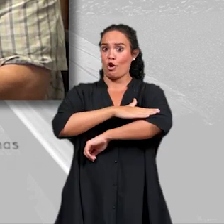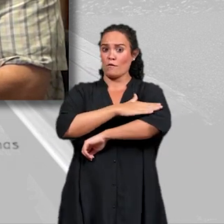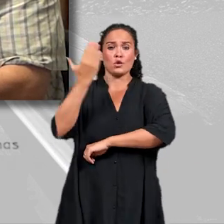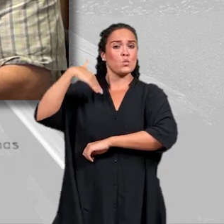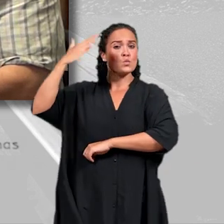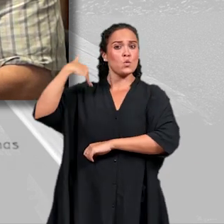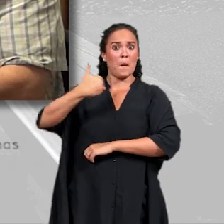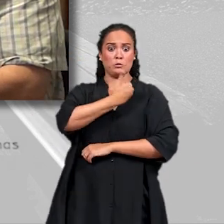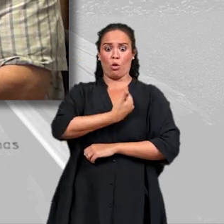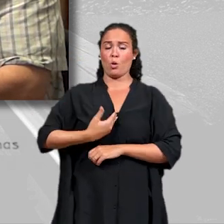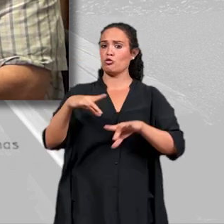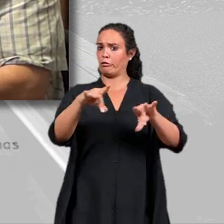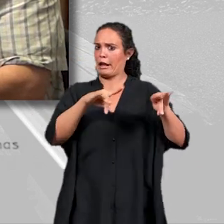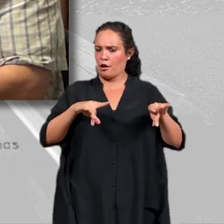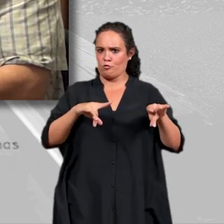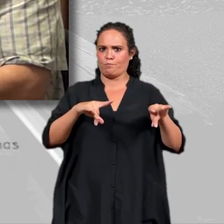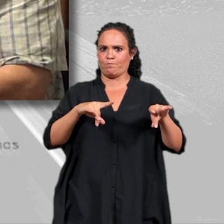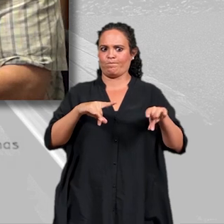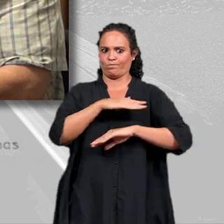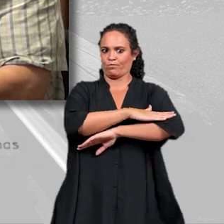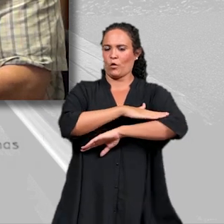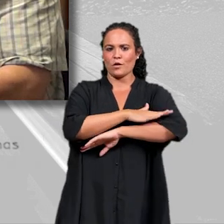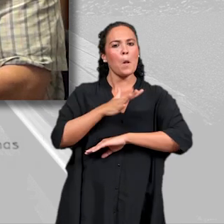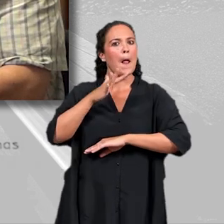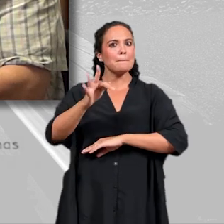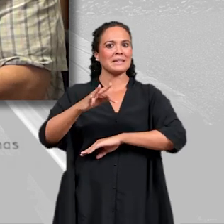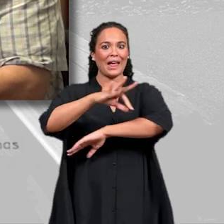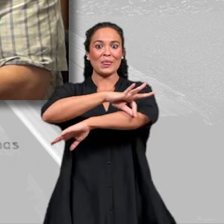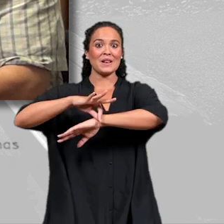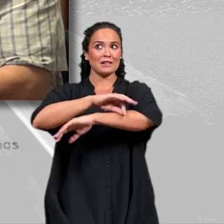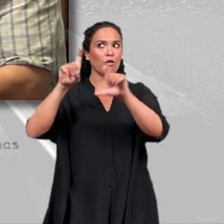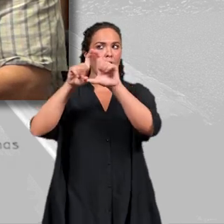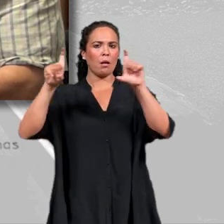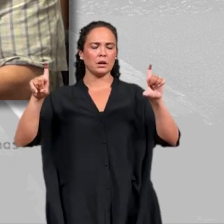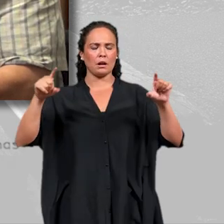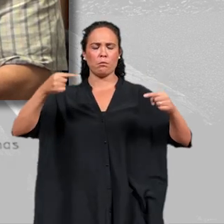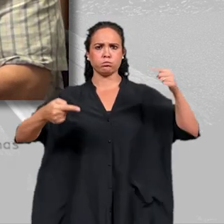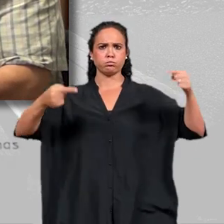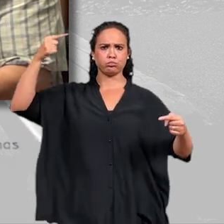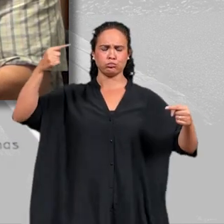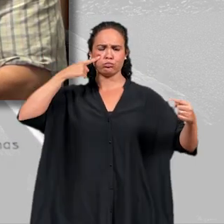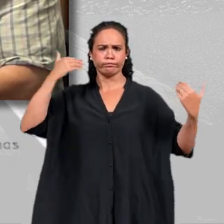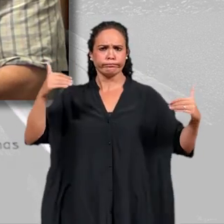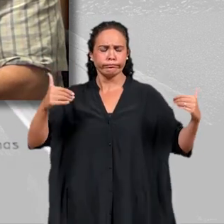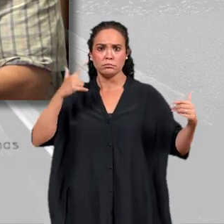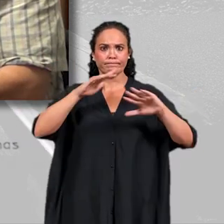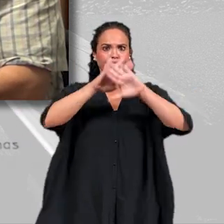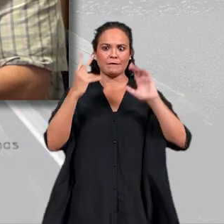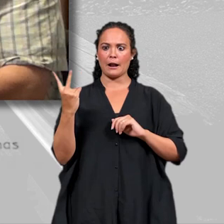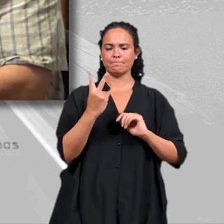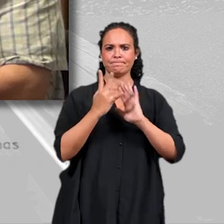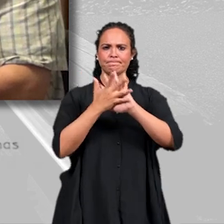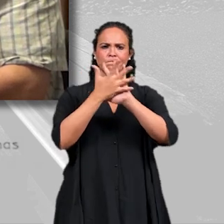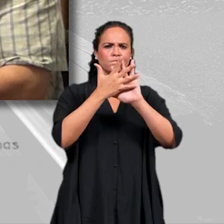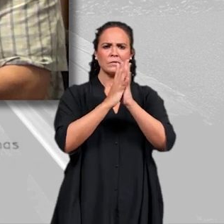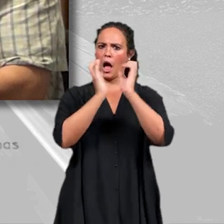era el propietario del terreno, y los peritos de la compañía había unas diferencias terribles. Al final, pues digamos que tuvo que